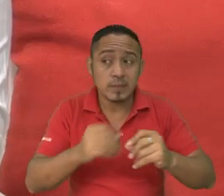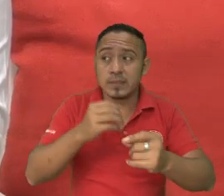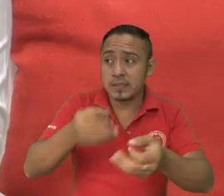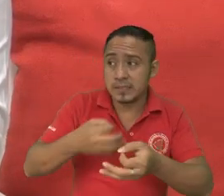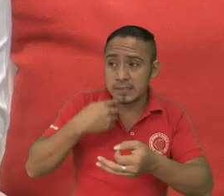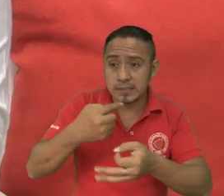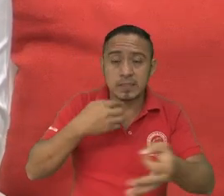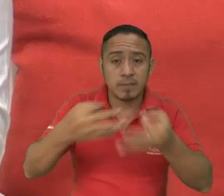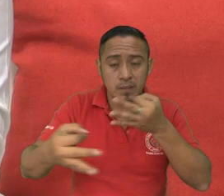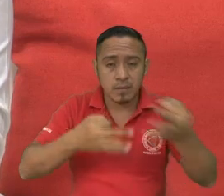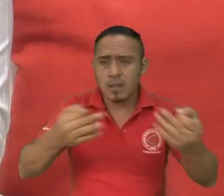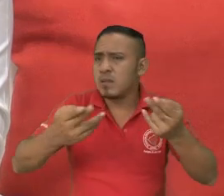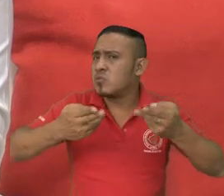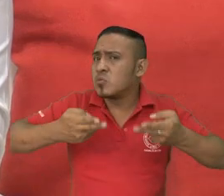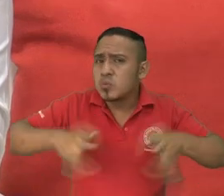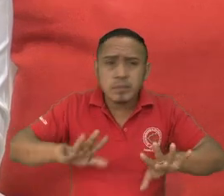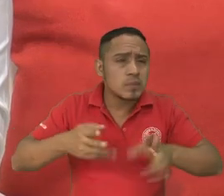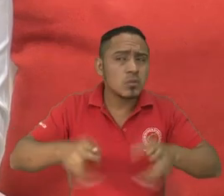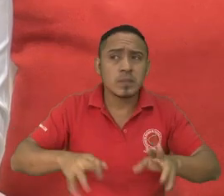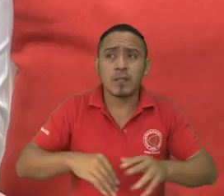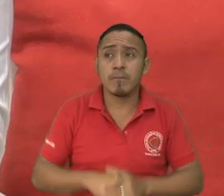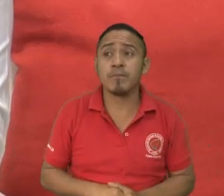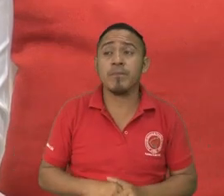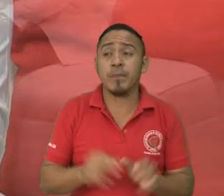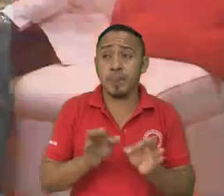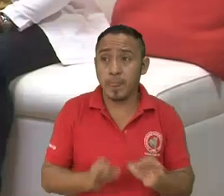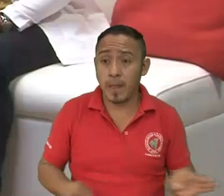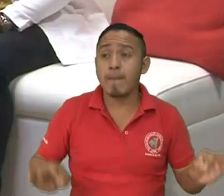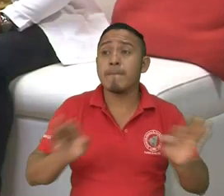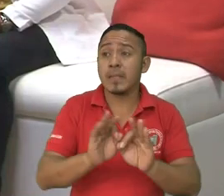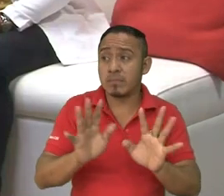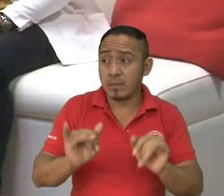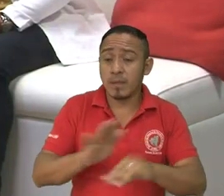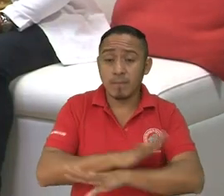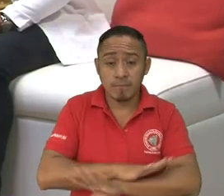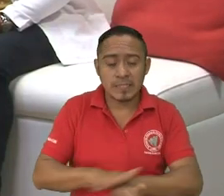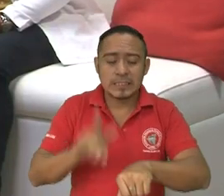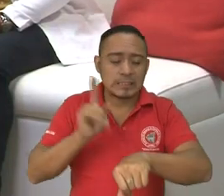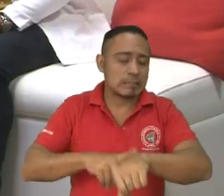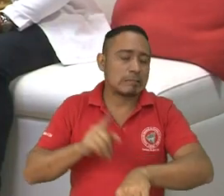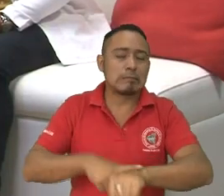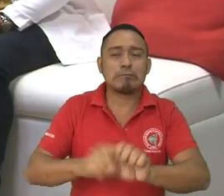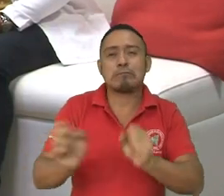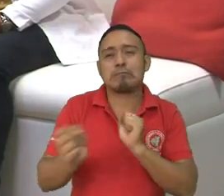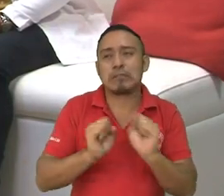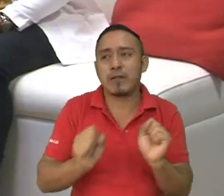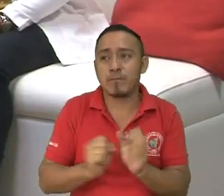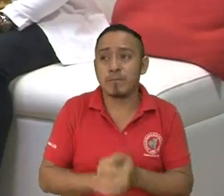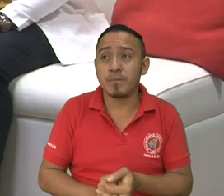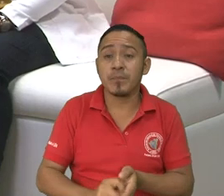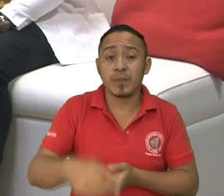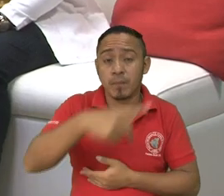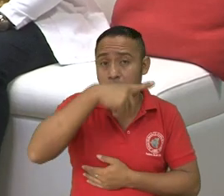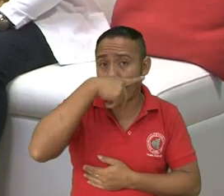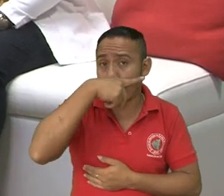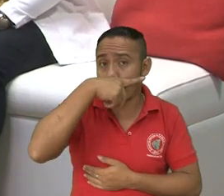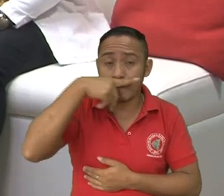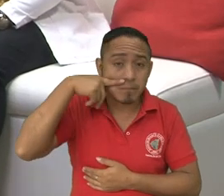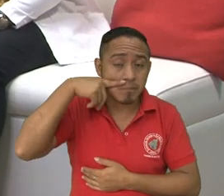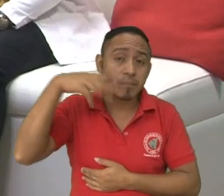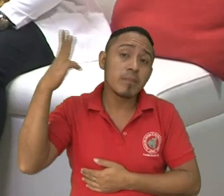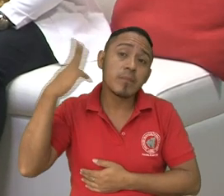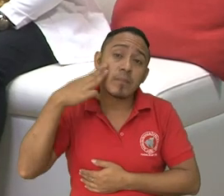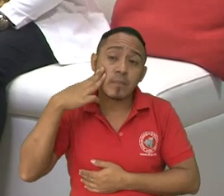hija, eso es normal, es natural. Eso es importante, ya para ir concluyendo, porque ya se nos acabó el tiempo, que tanto el padre y